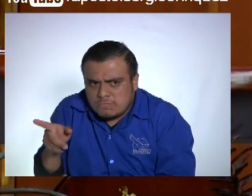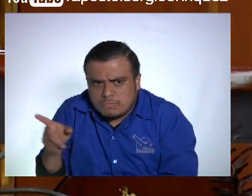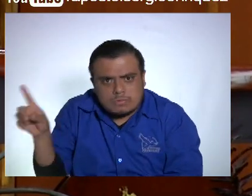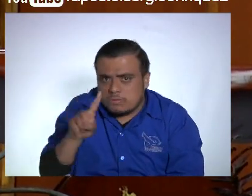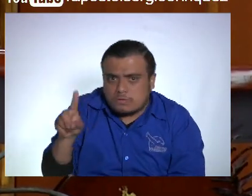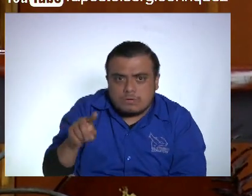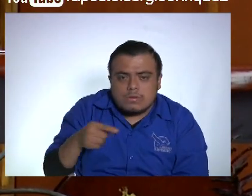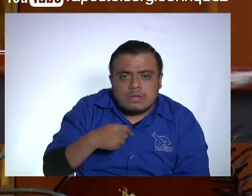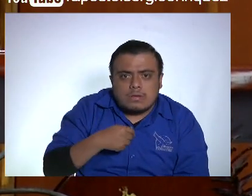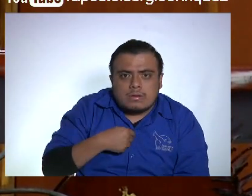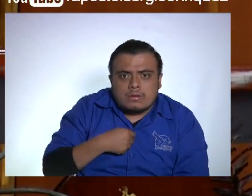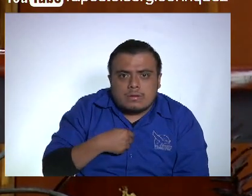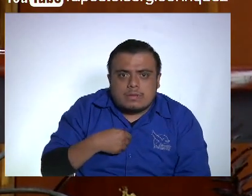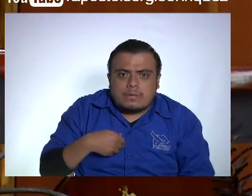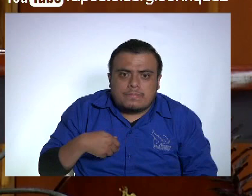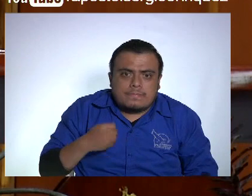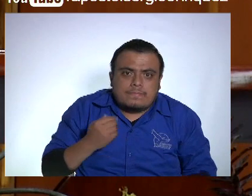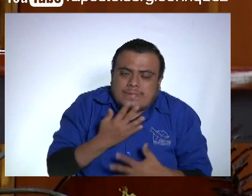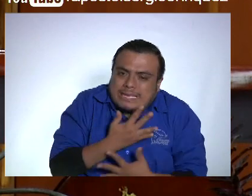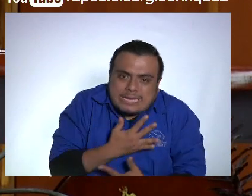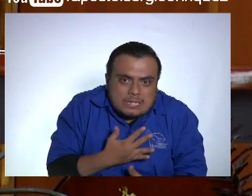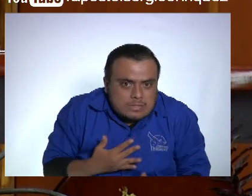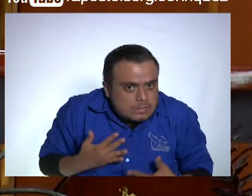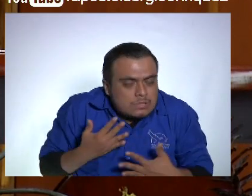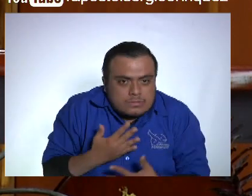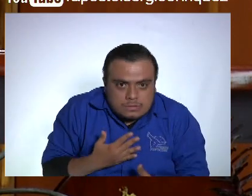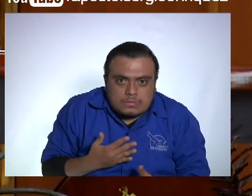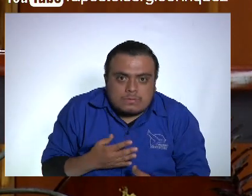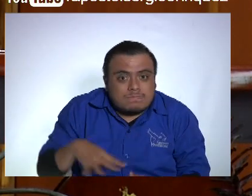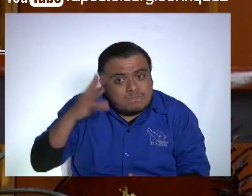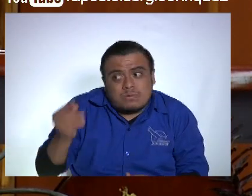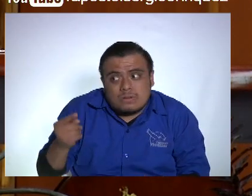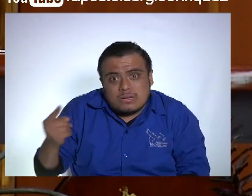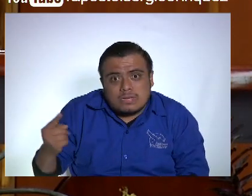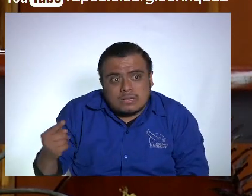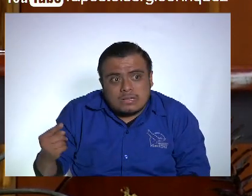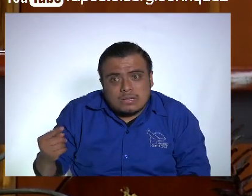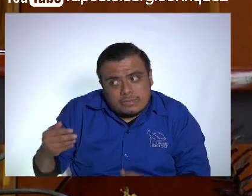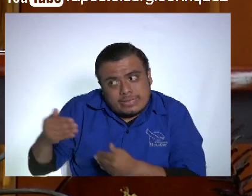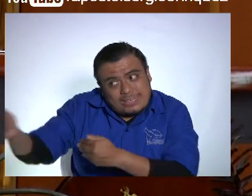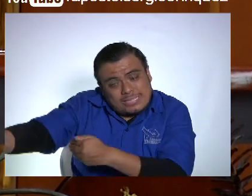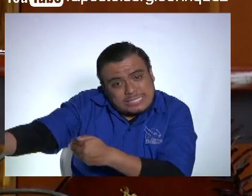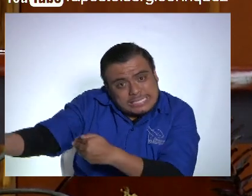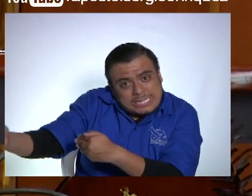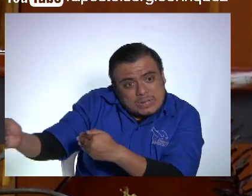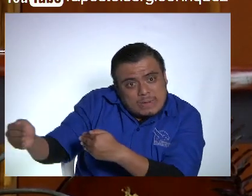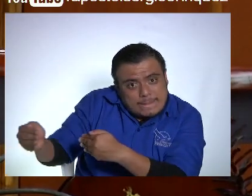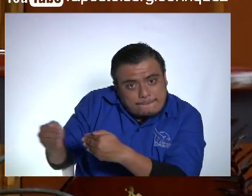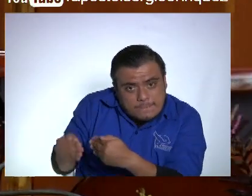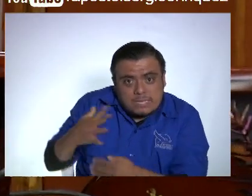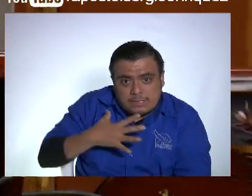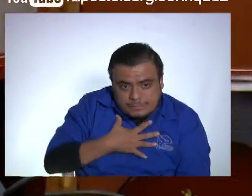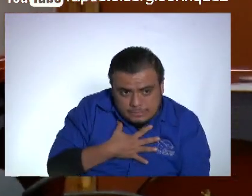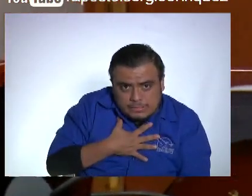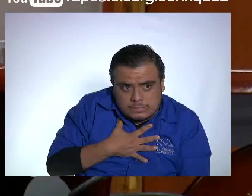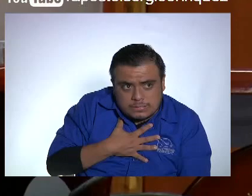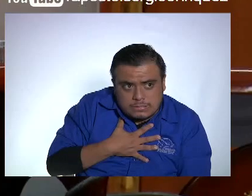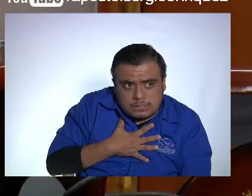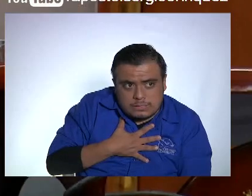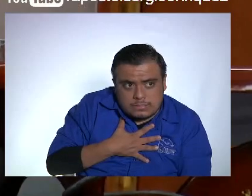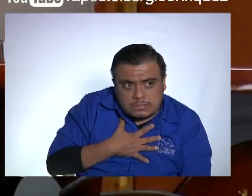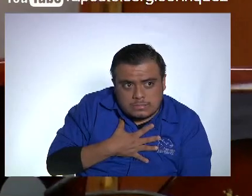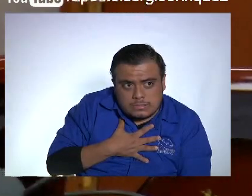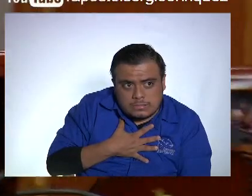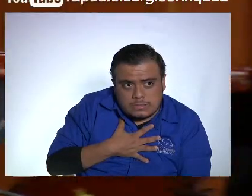satisfacción que tuvo la valentía de llegar con el sacerdote de la casa, que soy yo, a confesar su